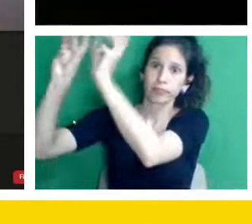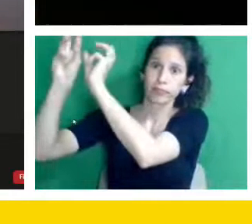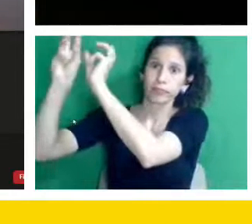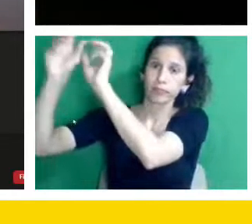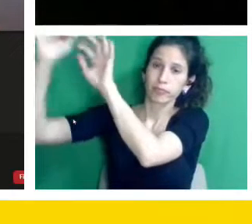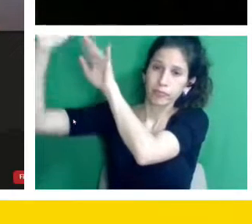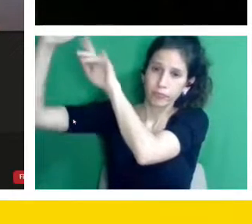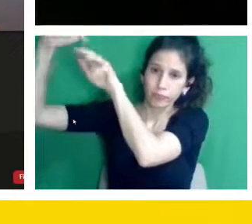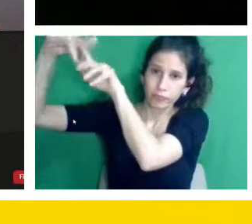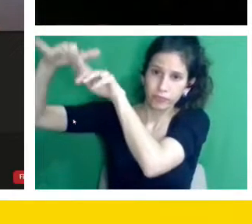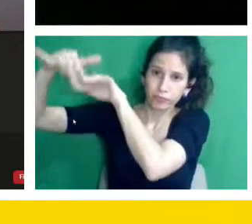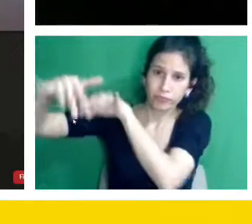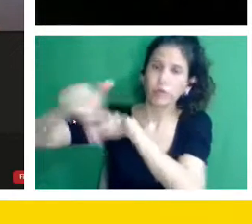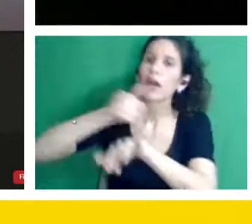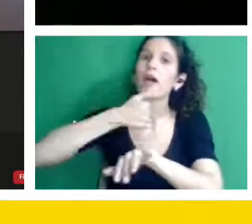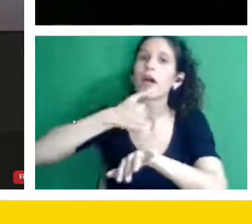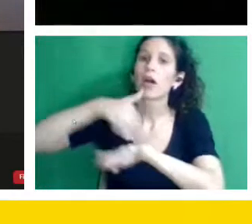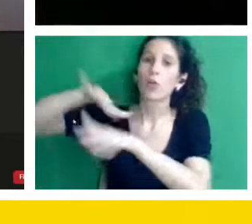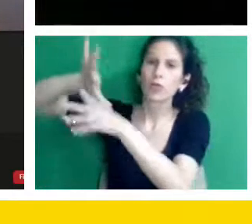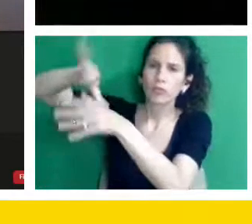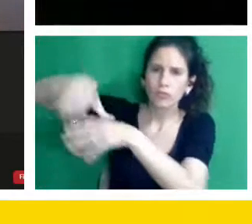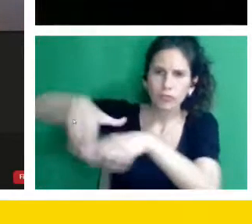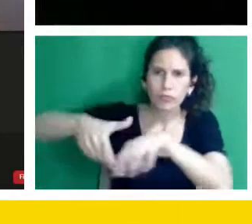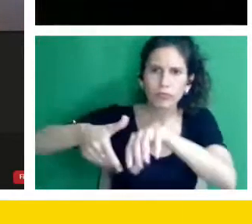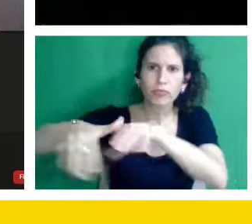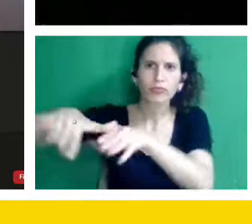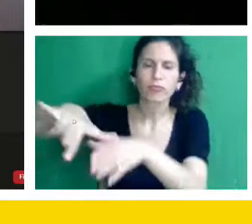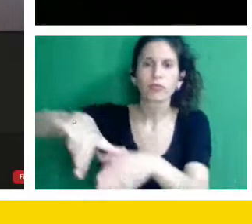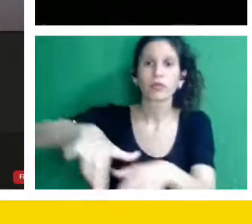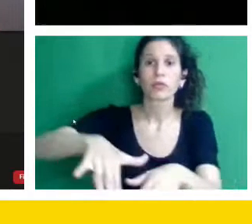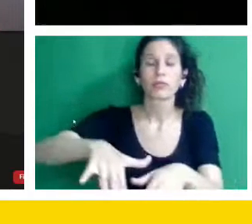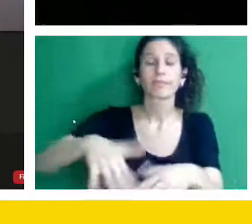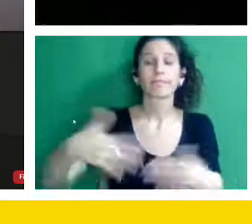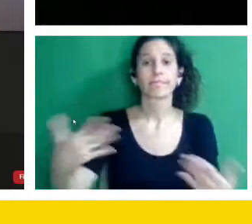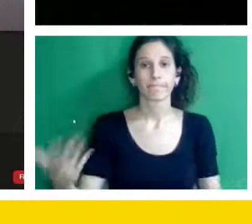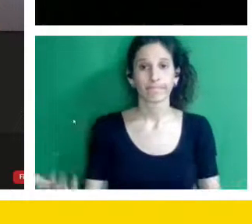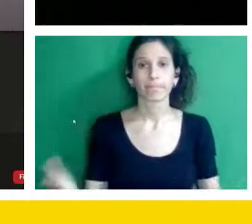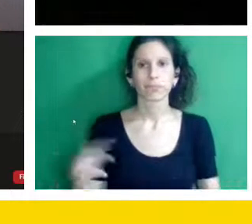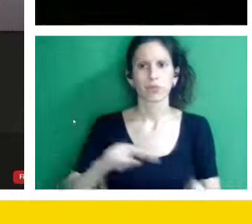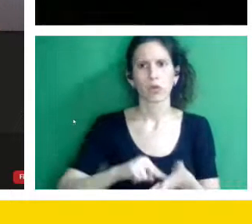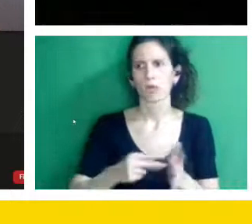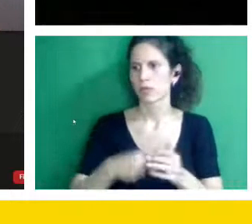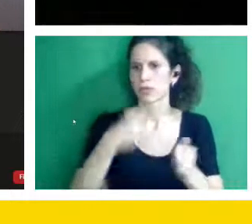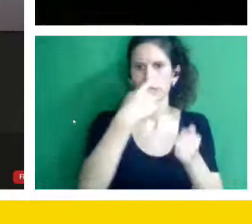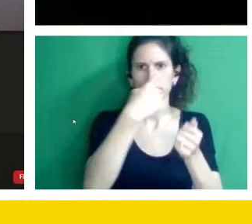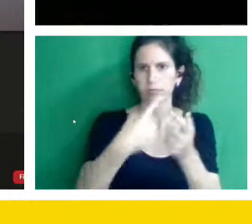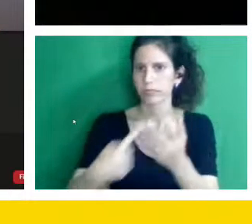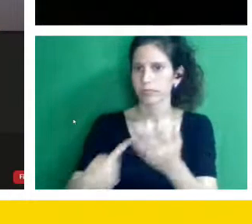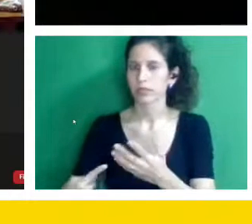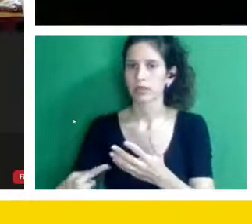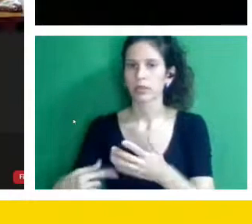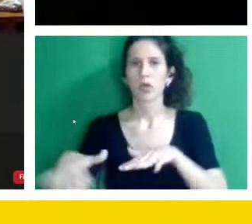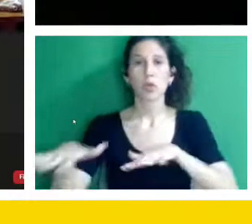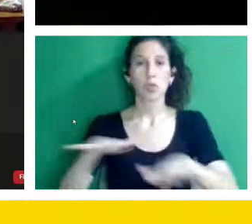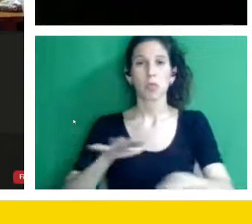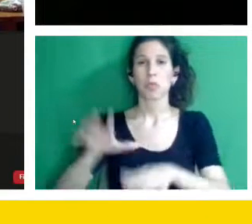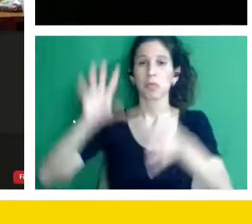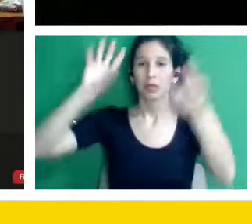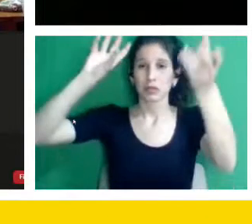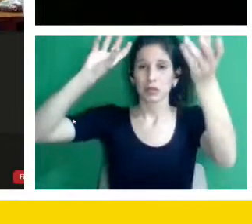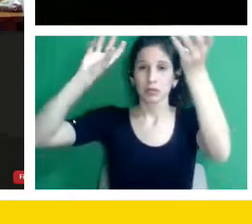ríos. Sin embargo, el cambio climático lo que está haciendo es que nos está dejando zonas secas, estamos en una sequía de hace 10 años en algunas